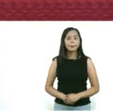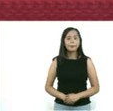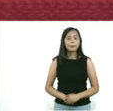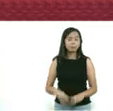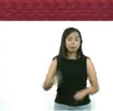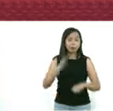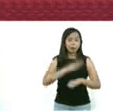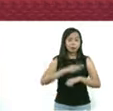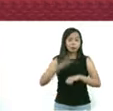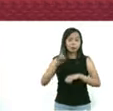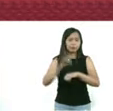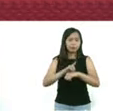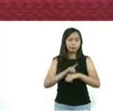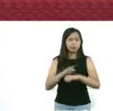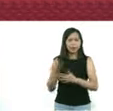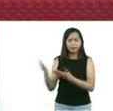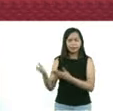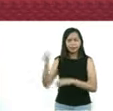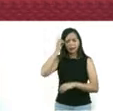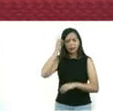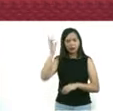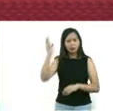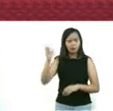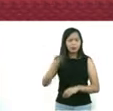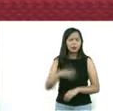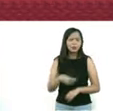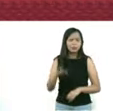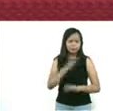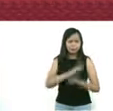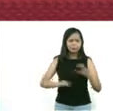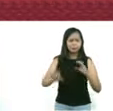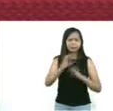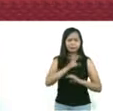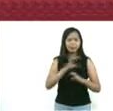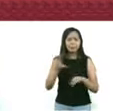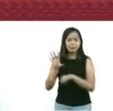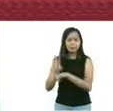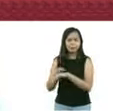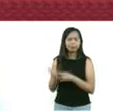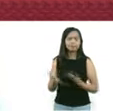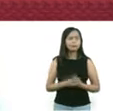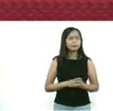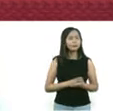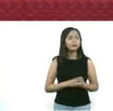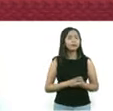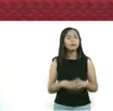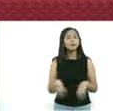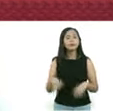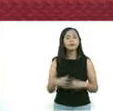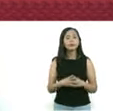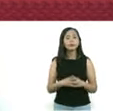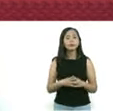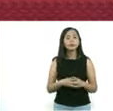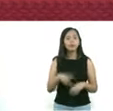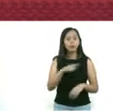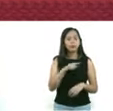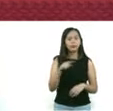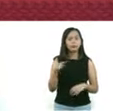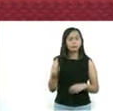Muy buenos días, con su permiso, doctora. El próximo domingo 10 de abril, con motivo del primer proceso de revocación de